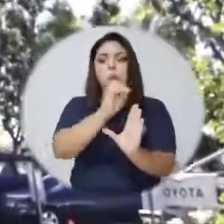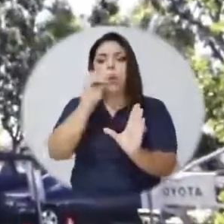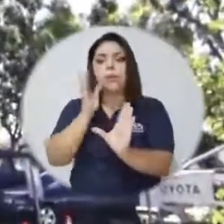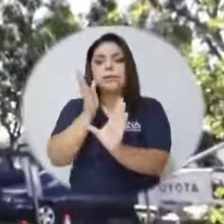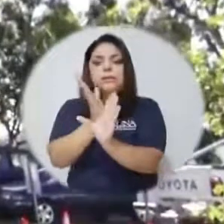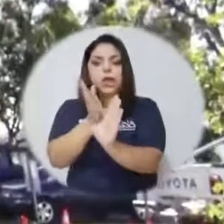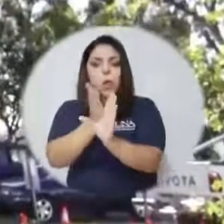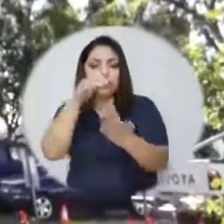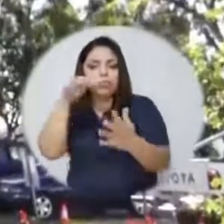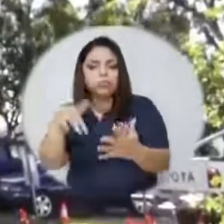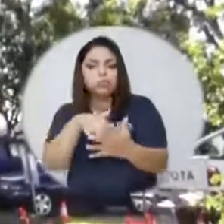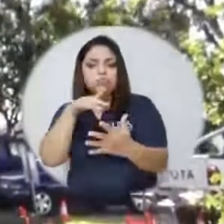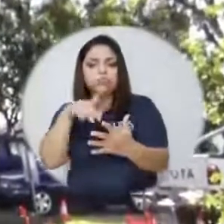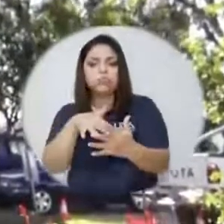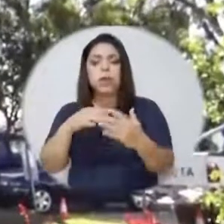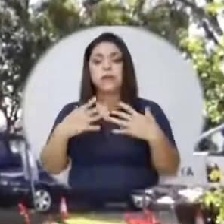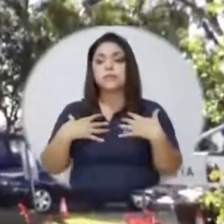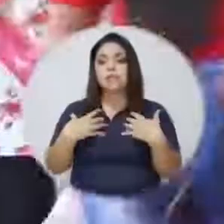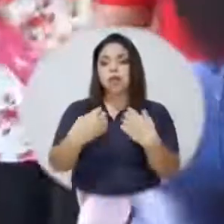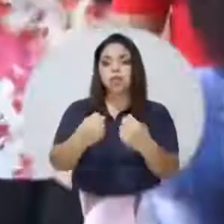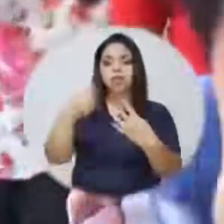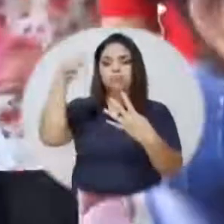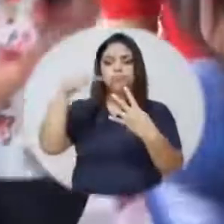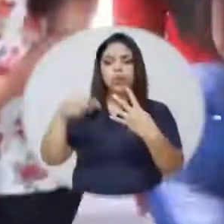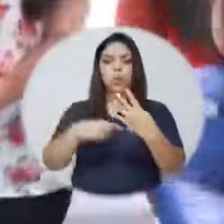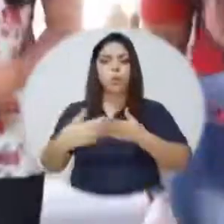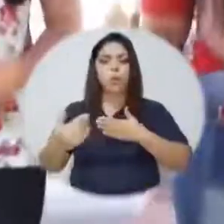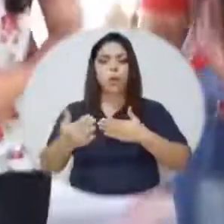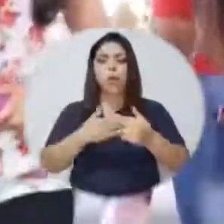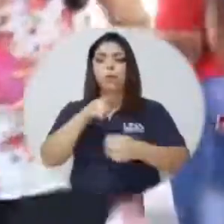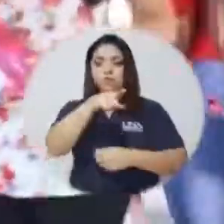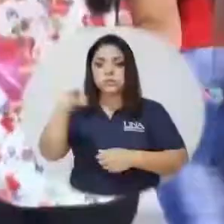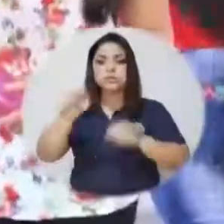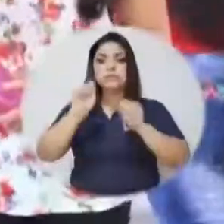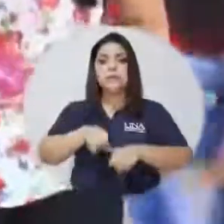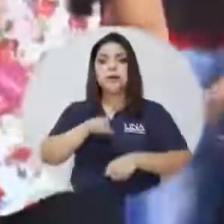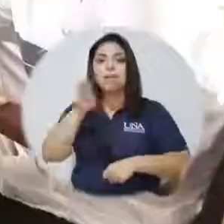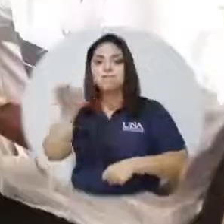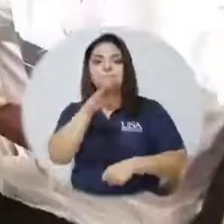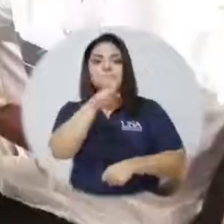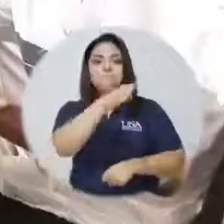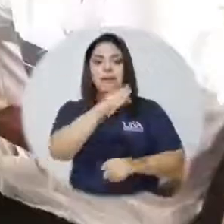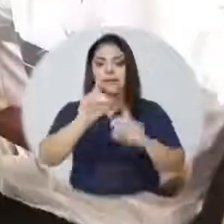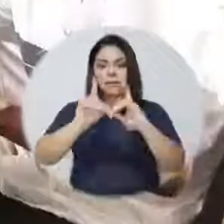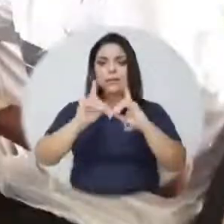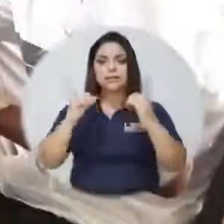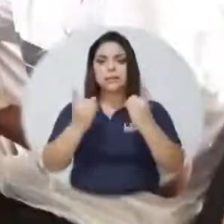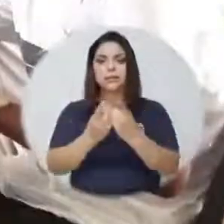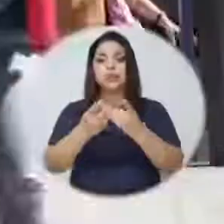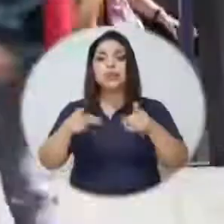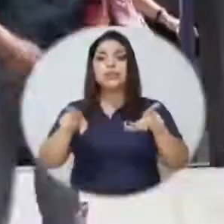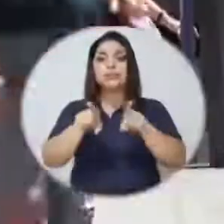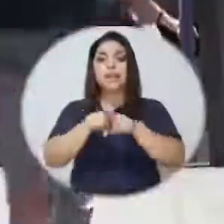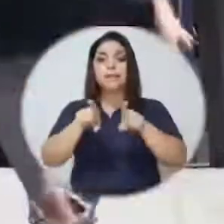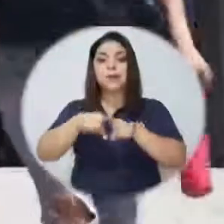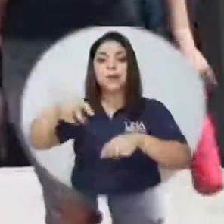psicopedagogía, salud, etcétera, usted pueda acudir no solo a nuestros departamentos, sino a las unidades